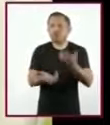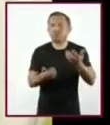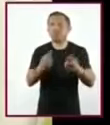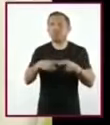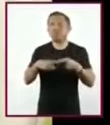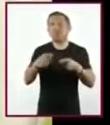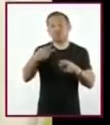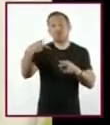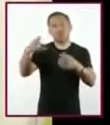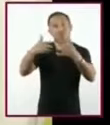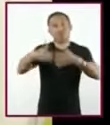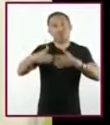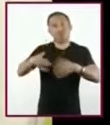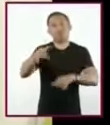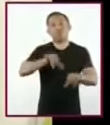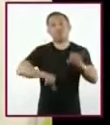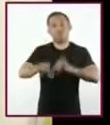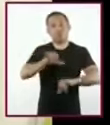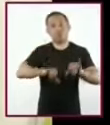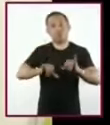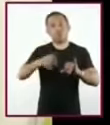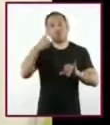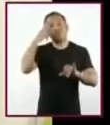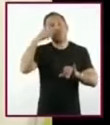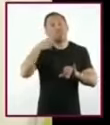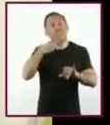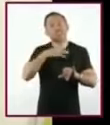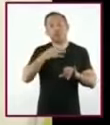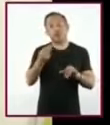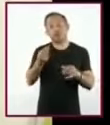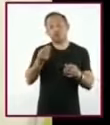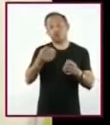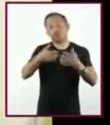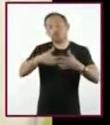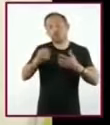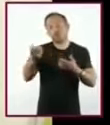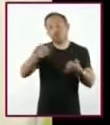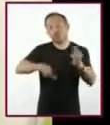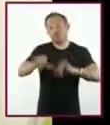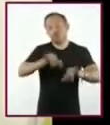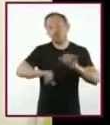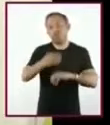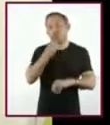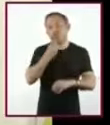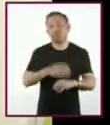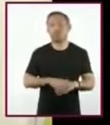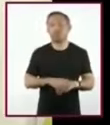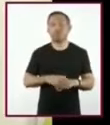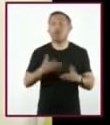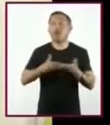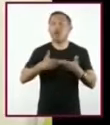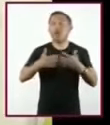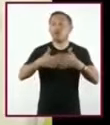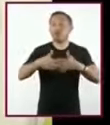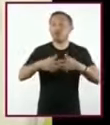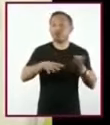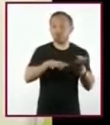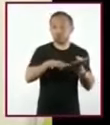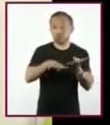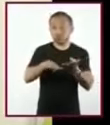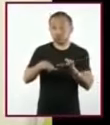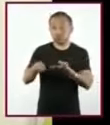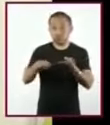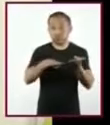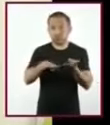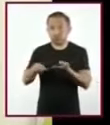que se usan para producir alimentos. Okay. Con la industrialización comenzamos a matar las plagas